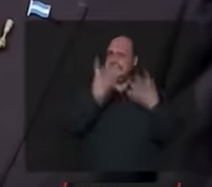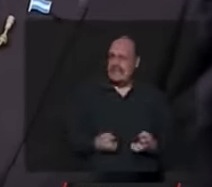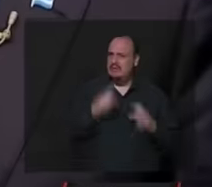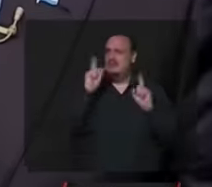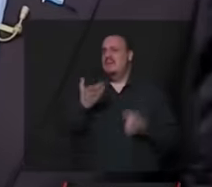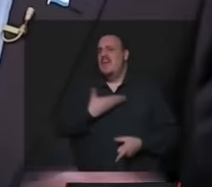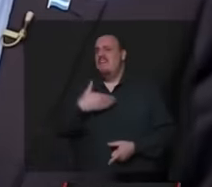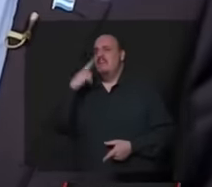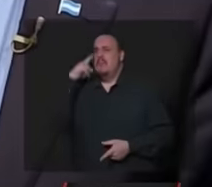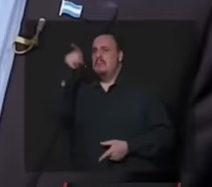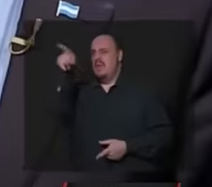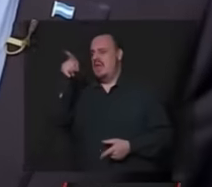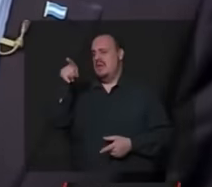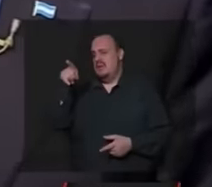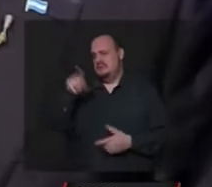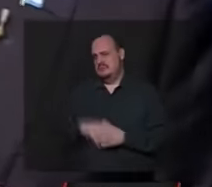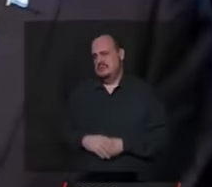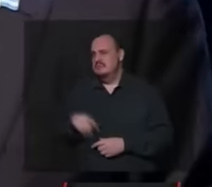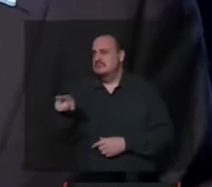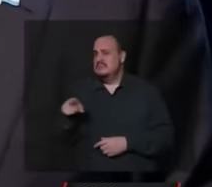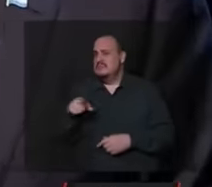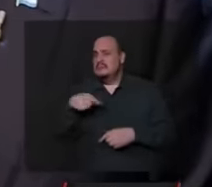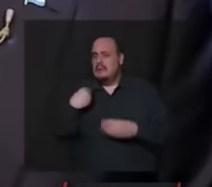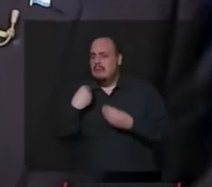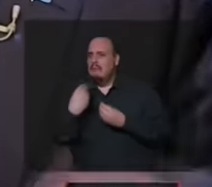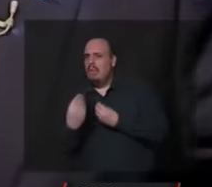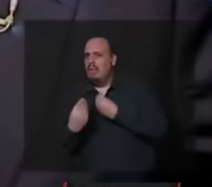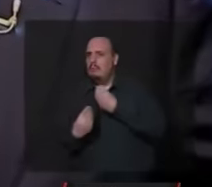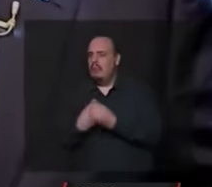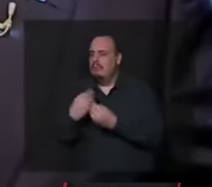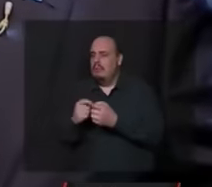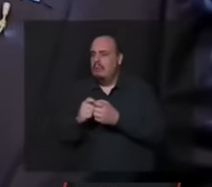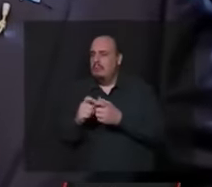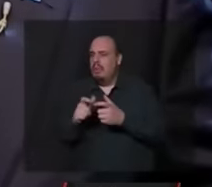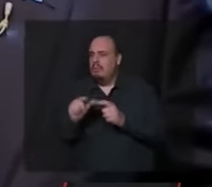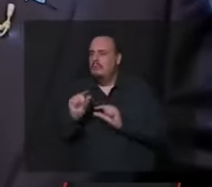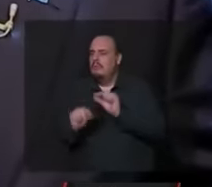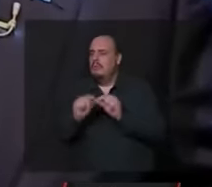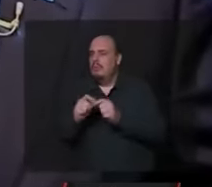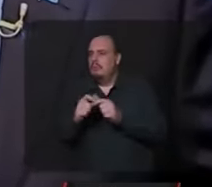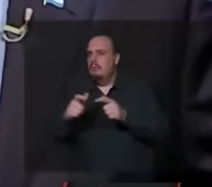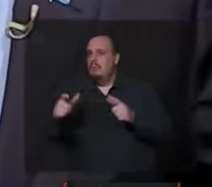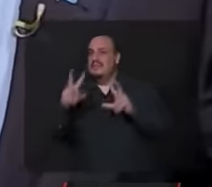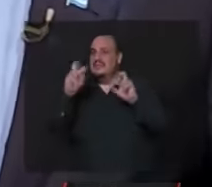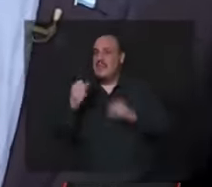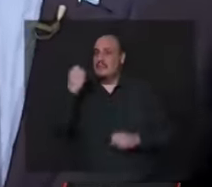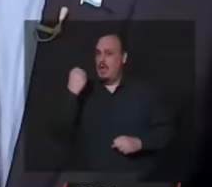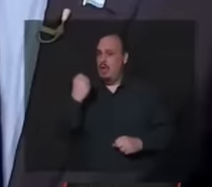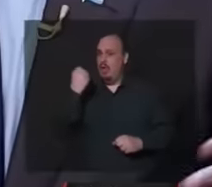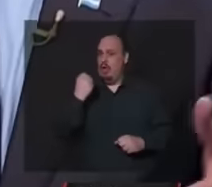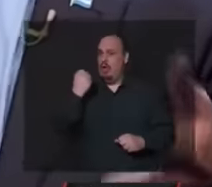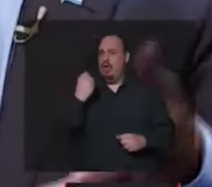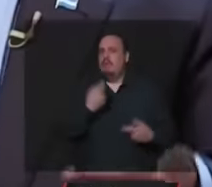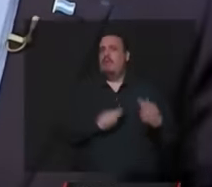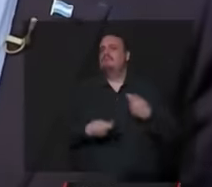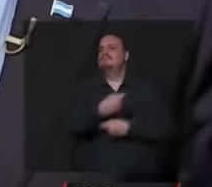fondo. Desgraciadamente, esa idea de abrir la economía que ha planteado en